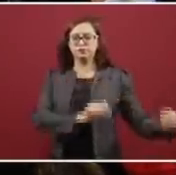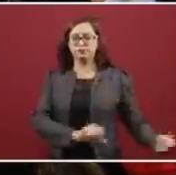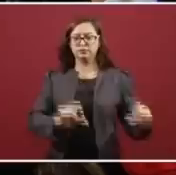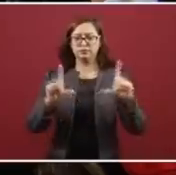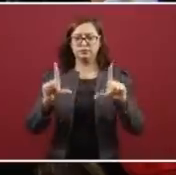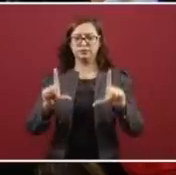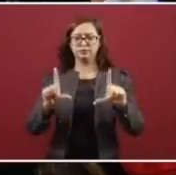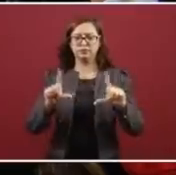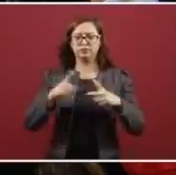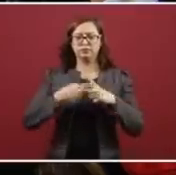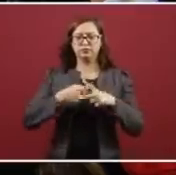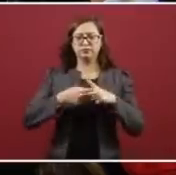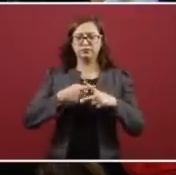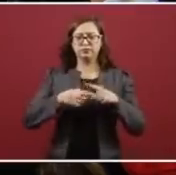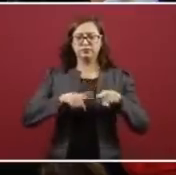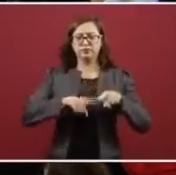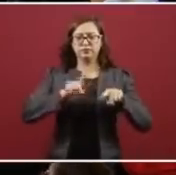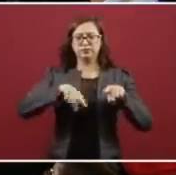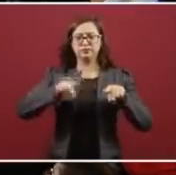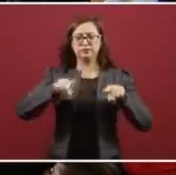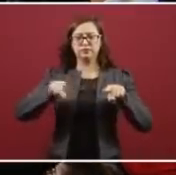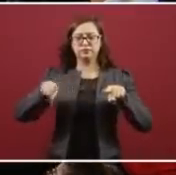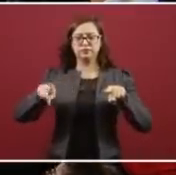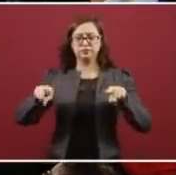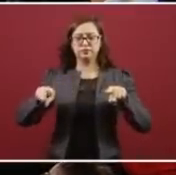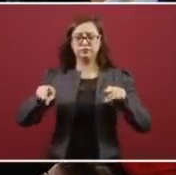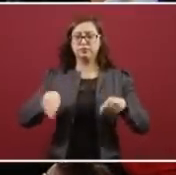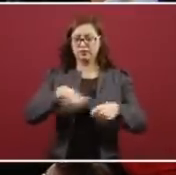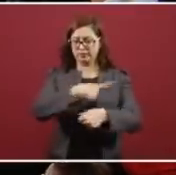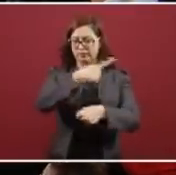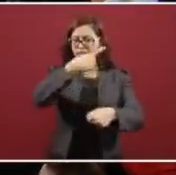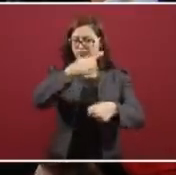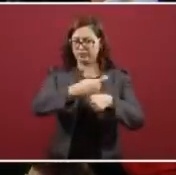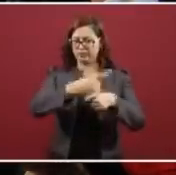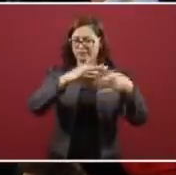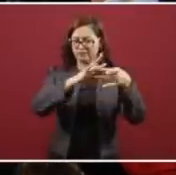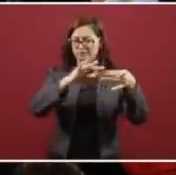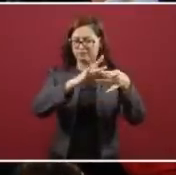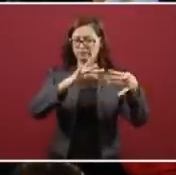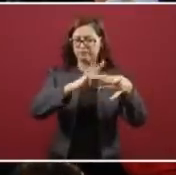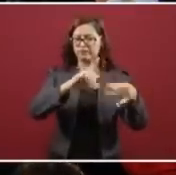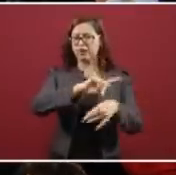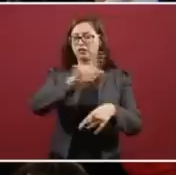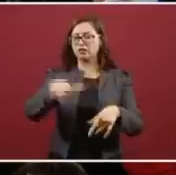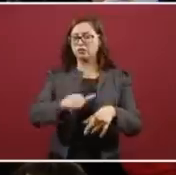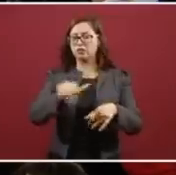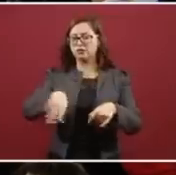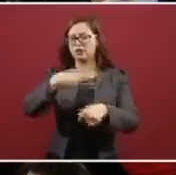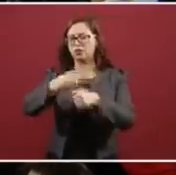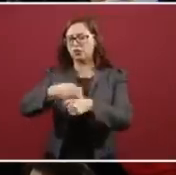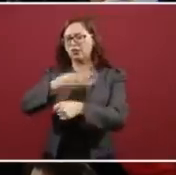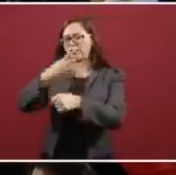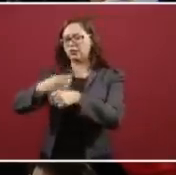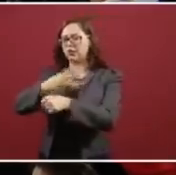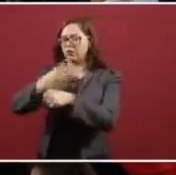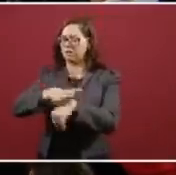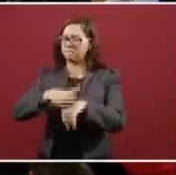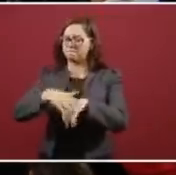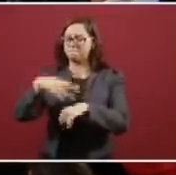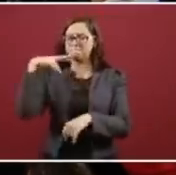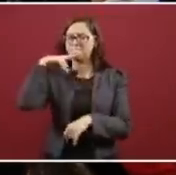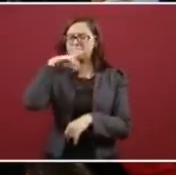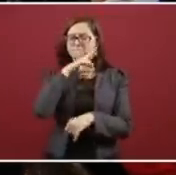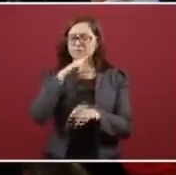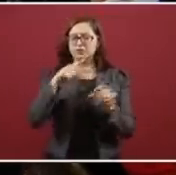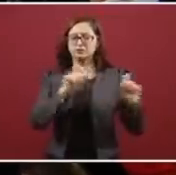gráfica explicó con más detalle la primera y luego voy avanzando rápidamente en la información en las subsecuentes si son tan amables